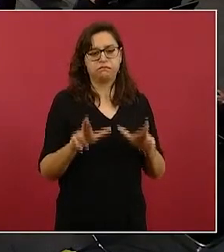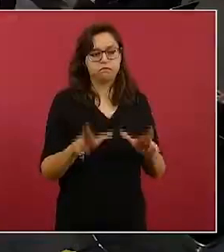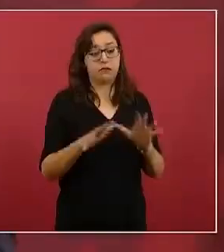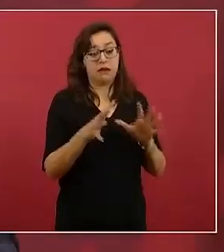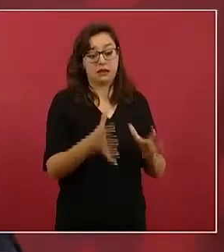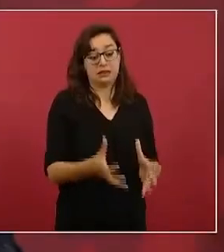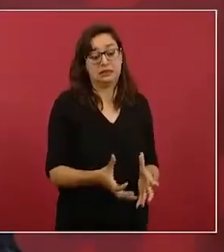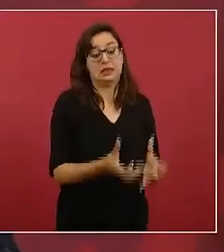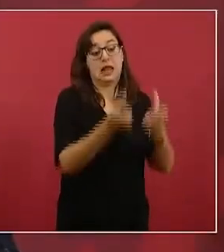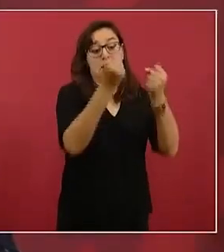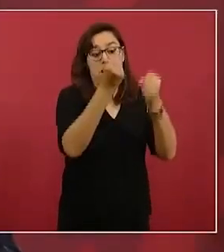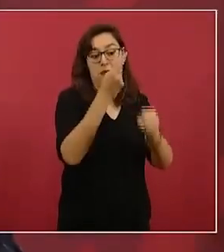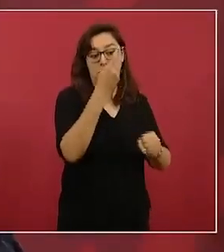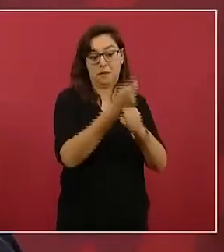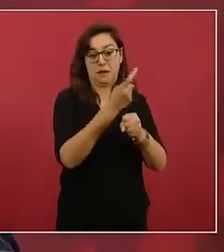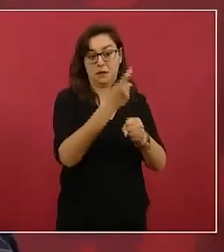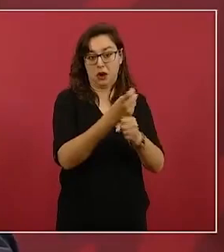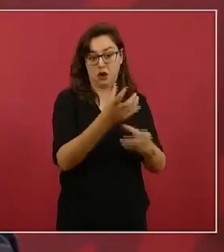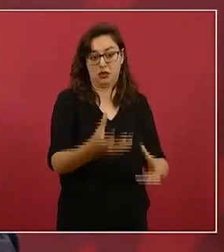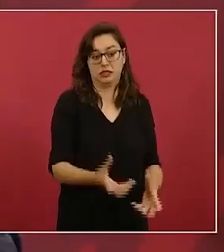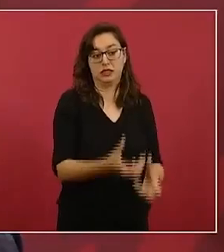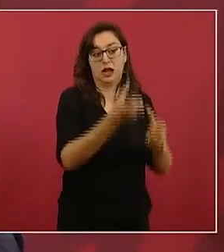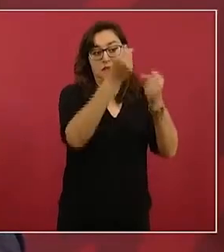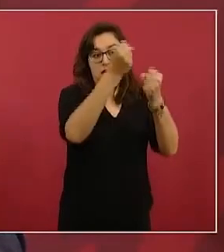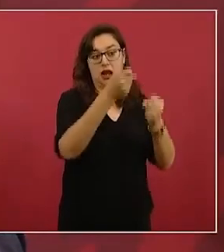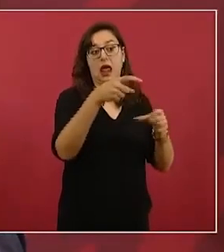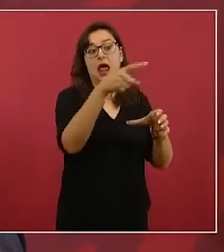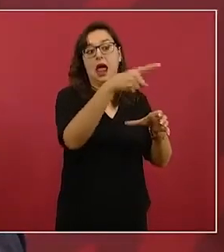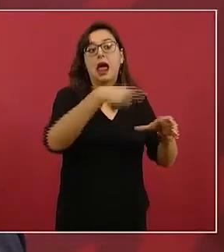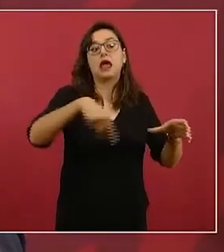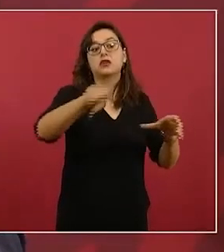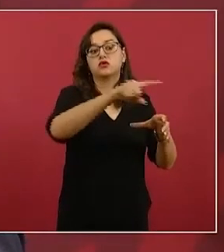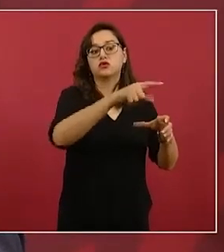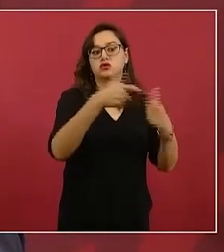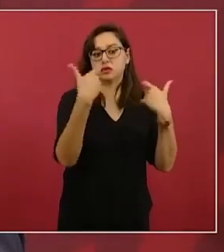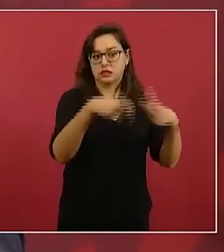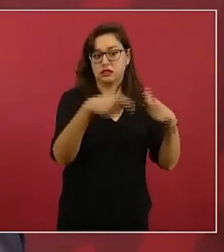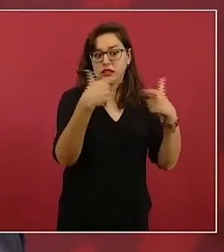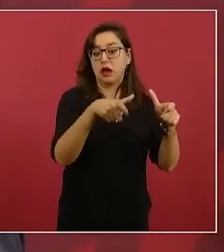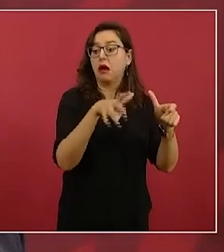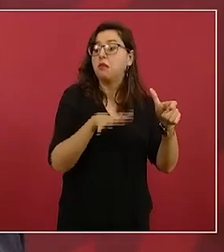se iba a apoyar a los de abajo.